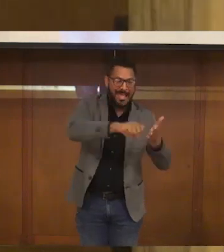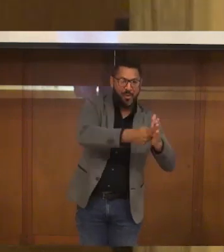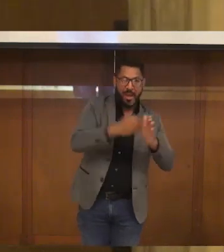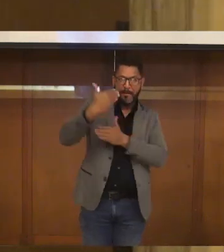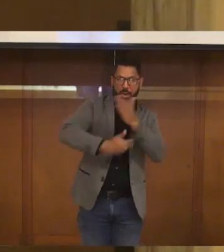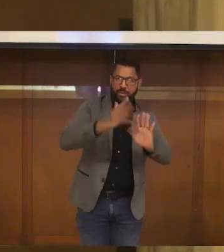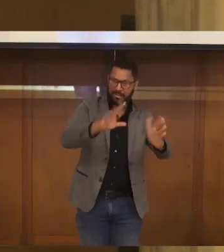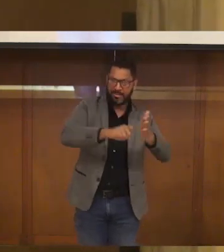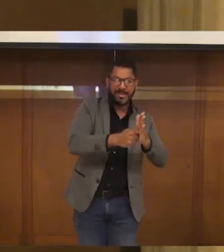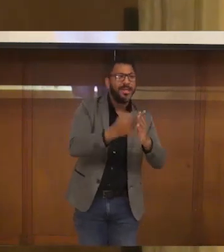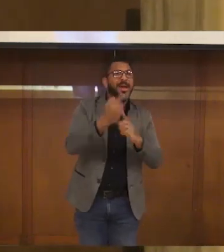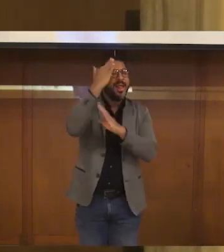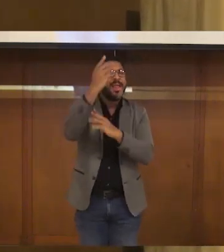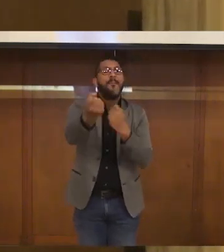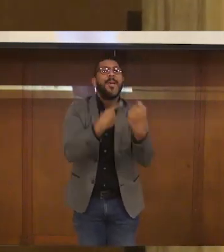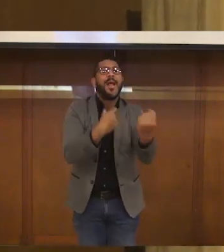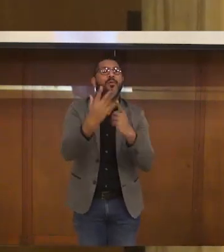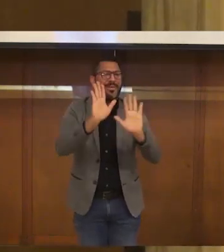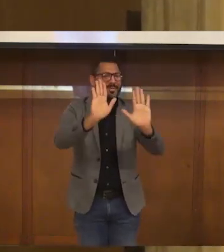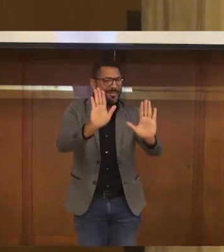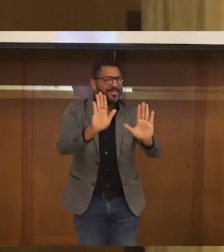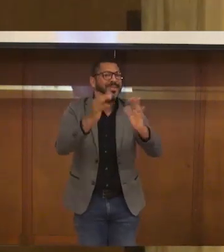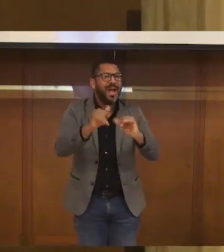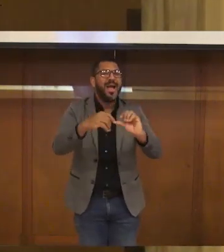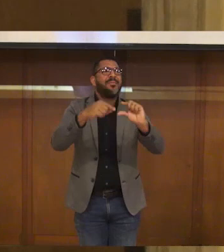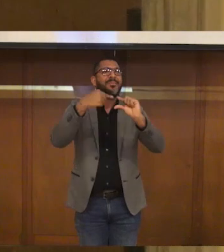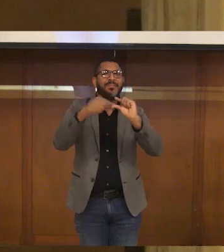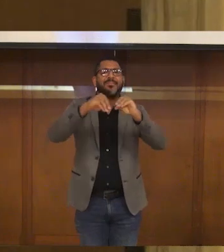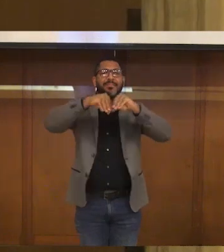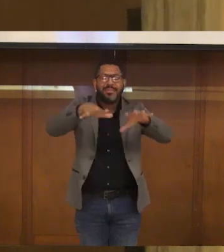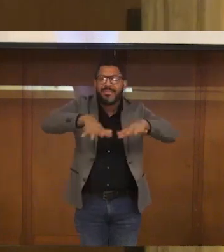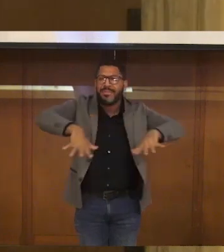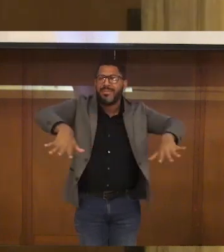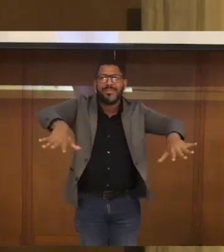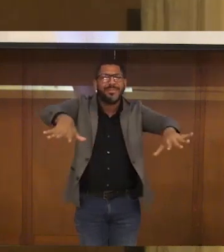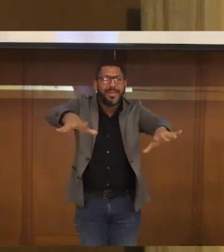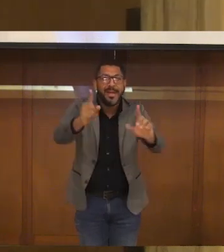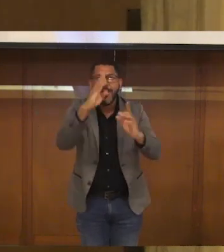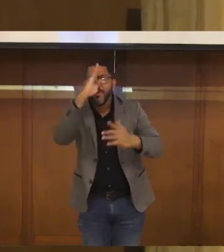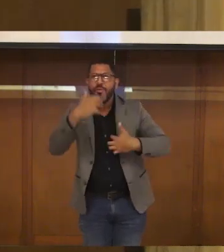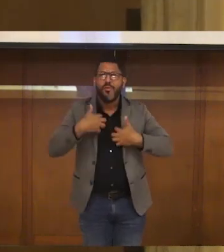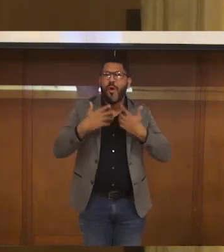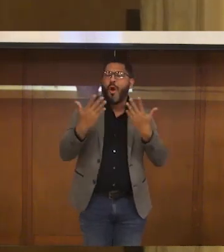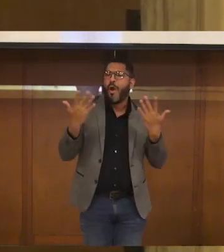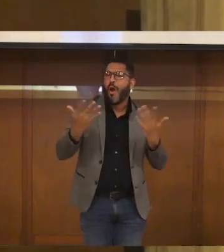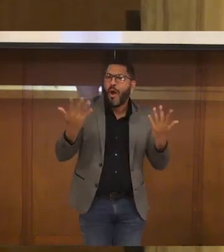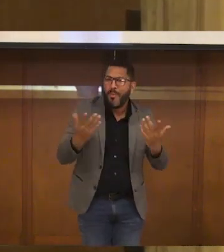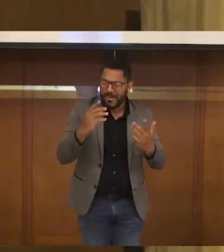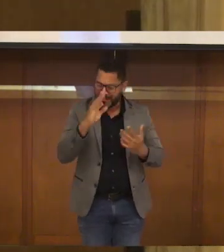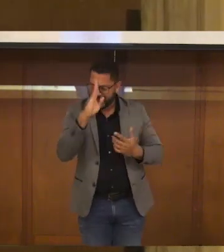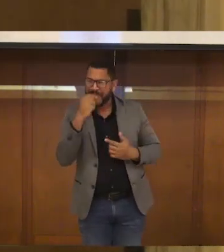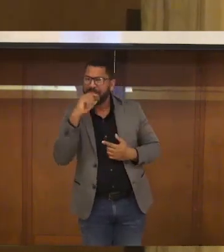más adelante. Yo sé que seguramente habrá preguntas, hemos circulado un montón de mensajes a través de las redes y hay una curiosidad de decir, bueno,